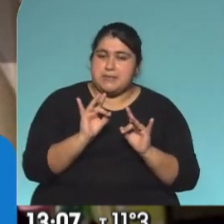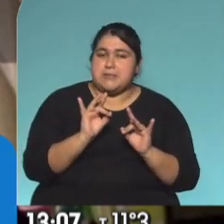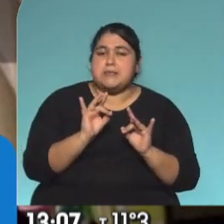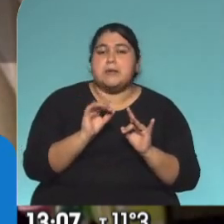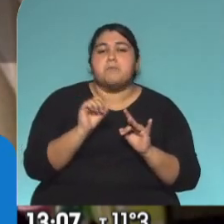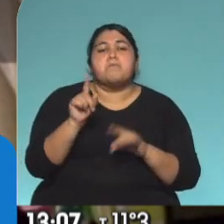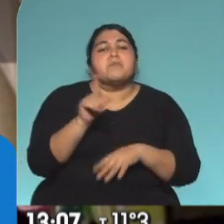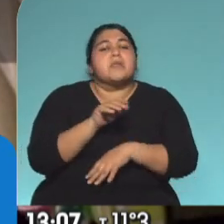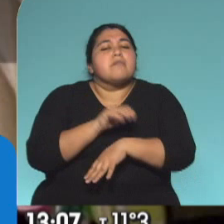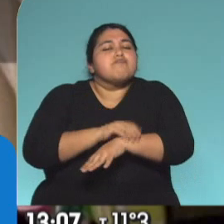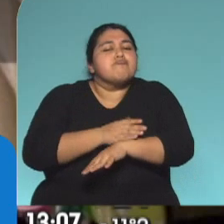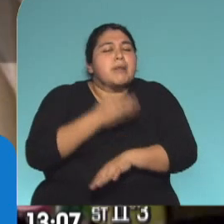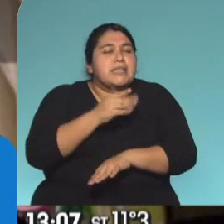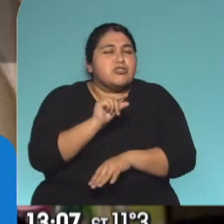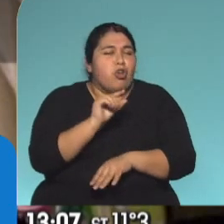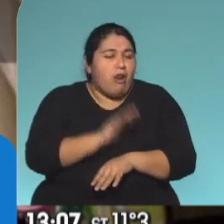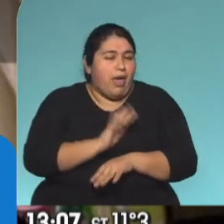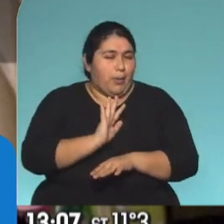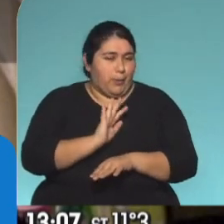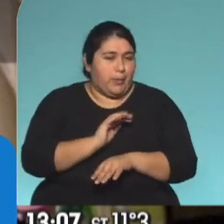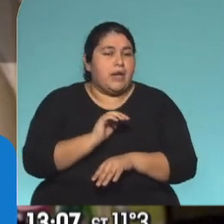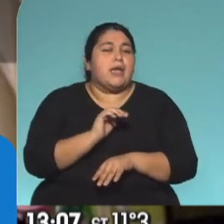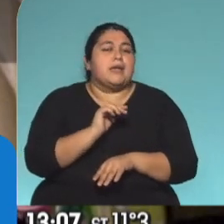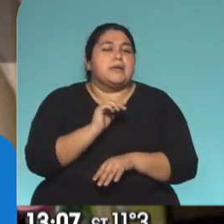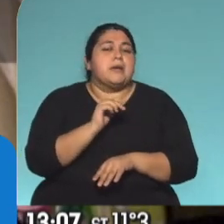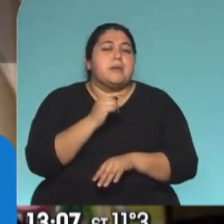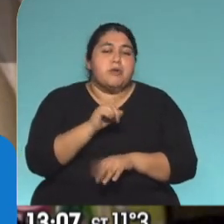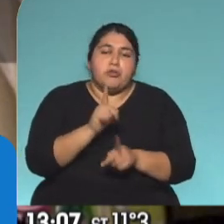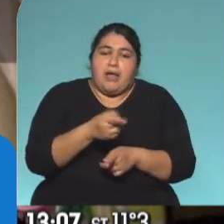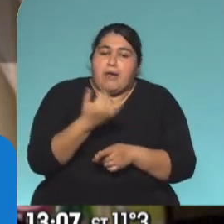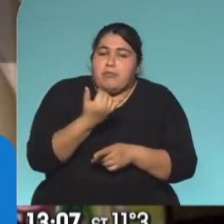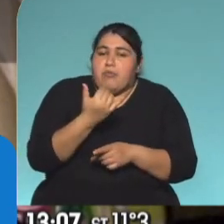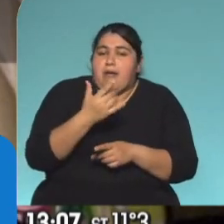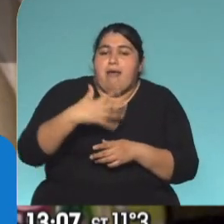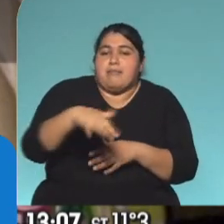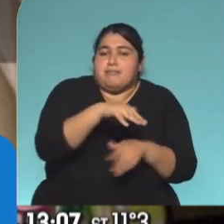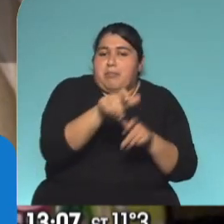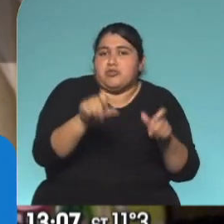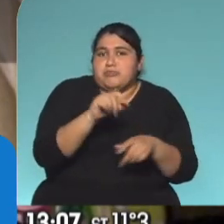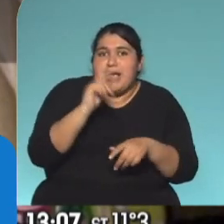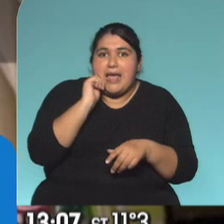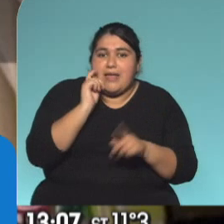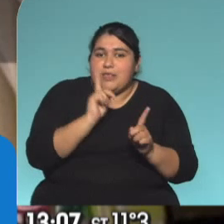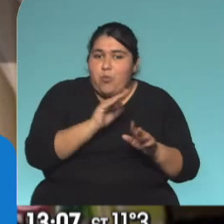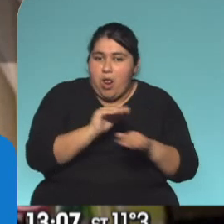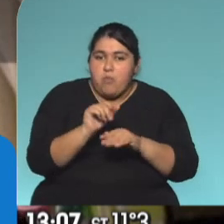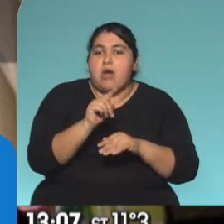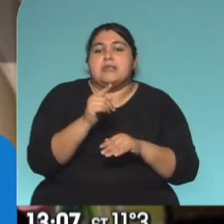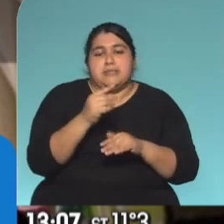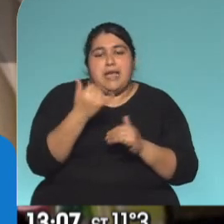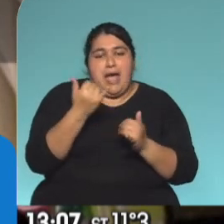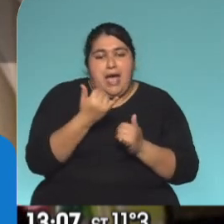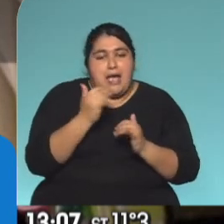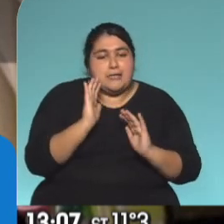It doesn't appear that, he has some mild hypertension, but so does a huge part of the population at that age. So I don't think, other